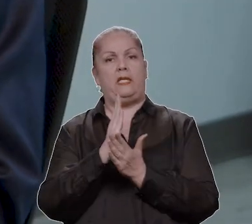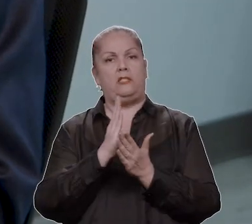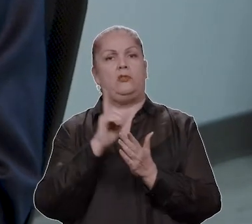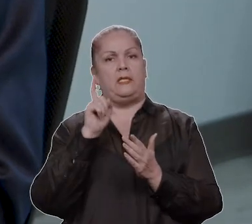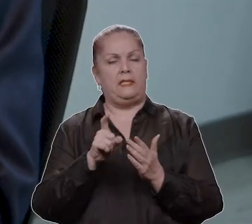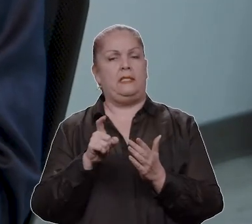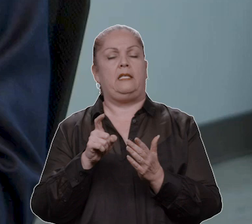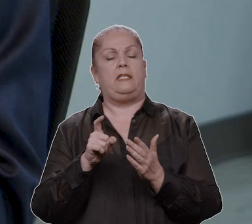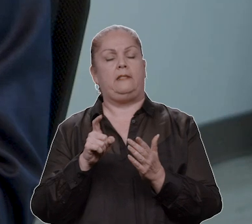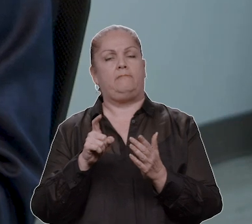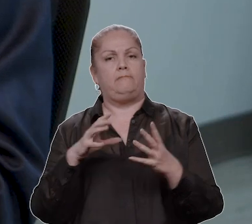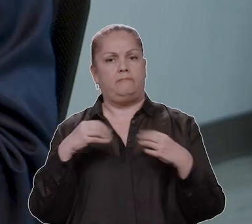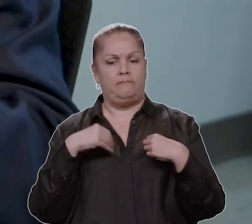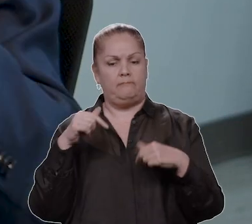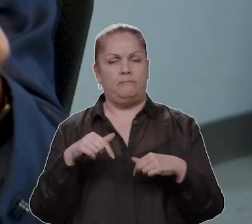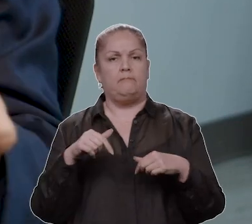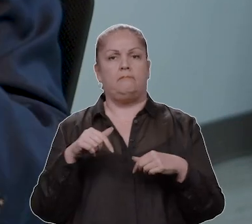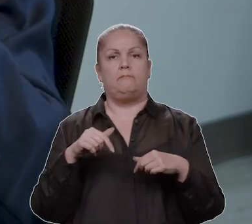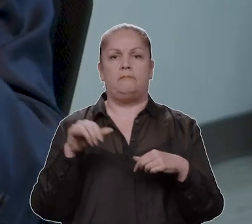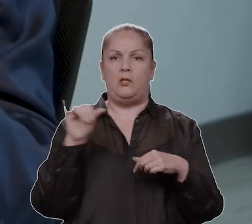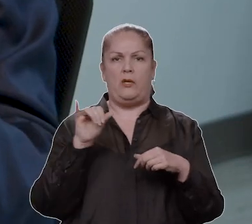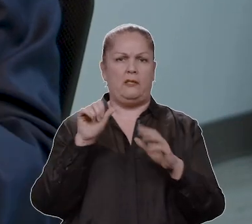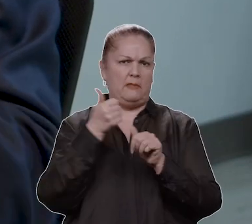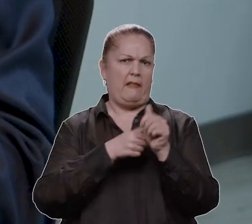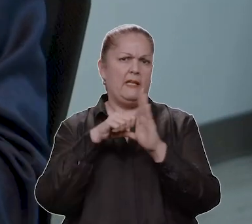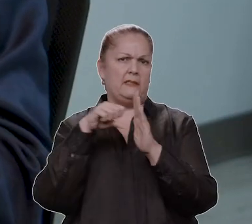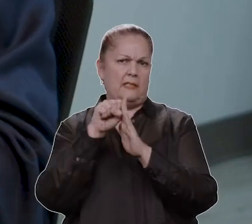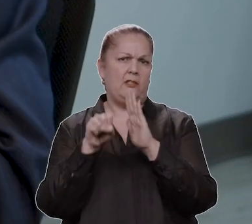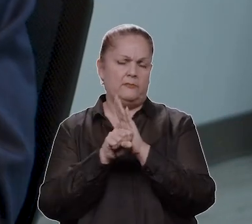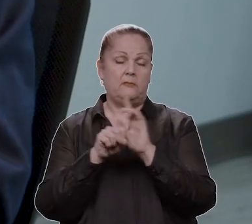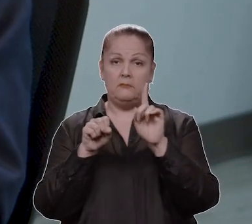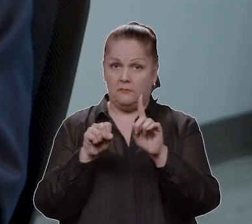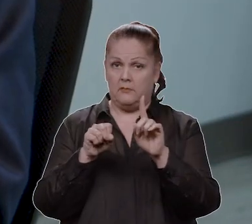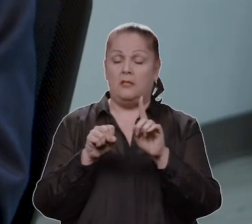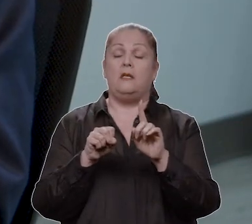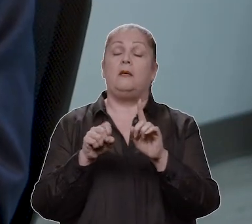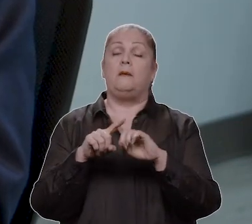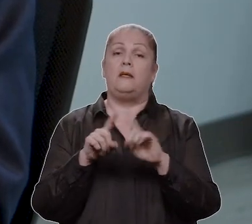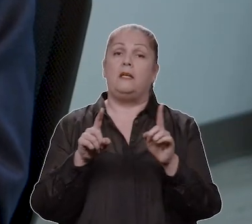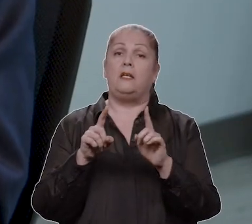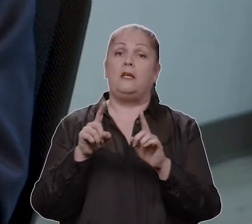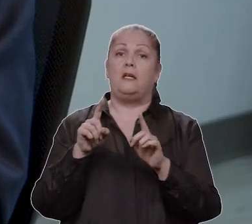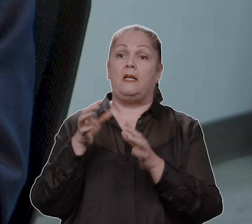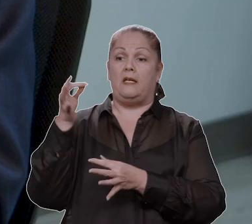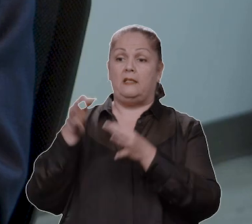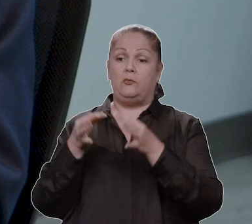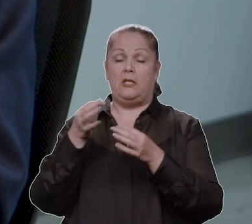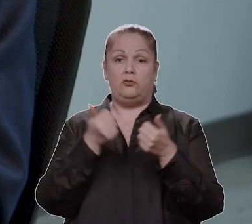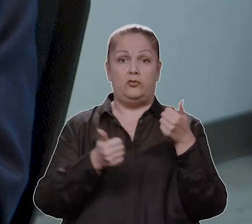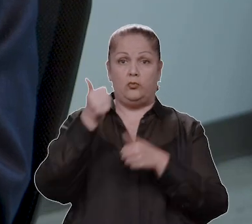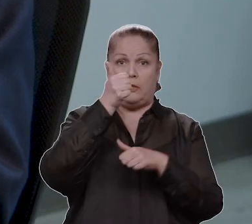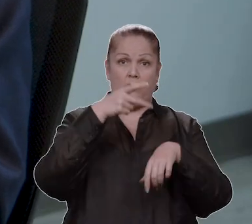deben reconocer en nuestro ordenamiento, al igual que en los estados. Claro está, es importante tener presente que el Tribunal Supremo de